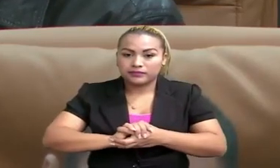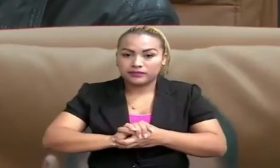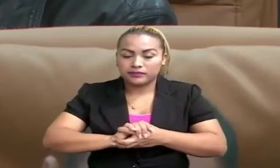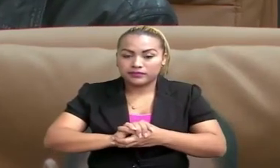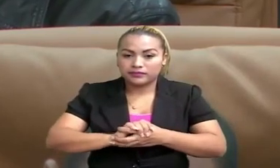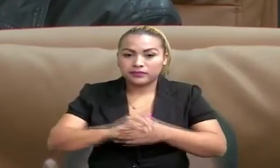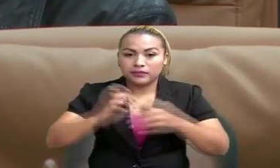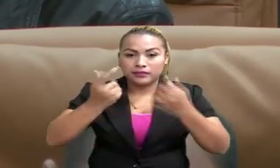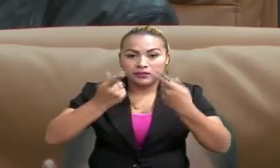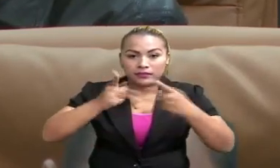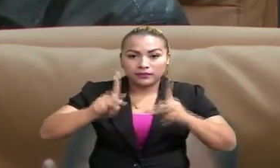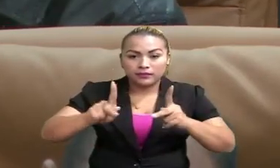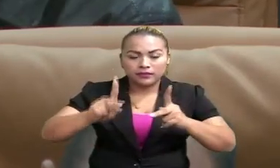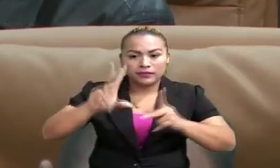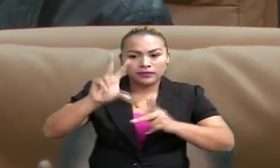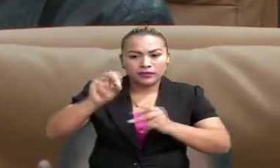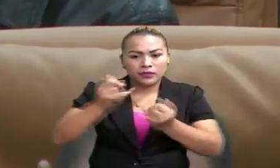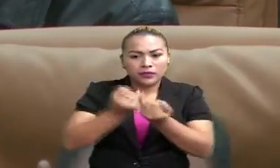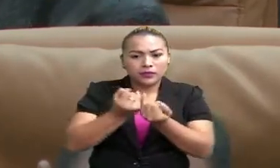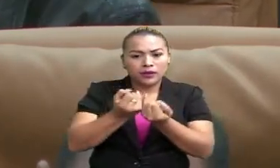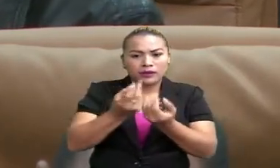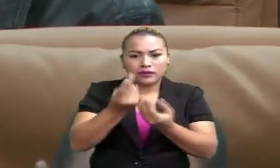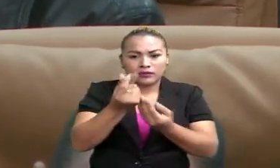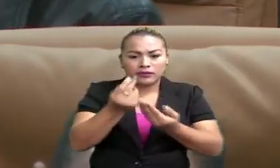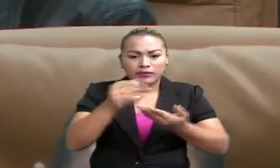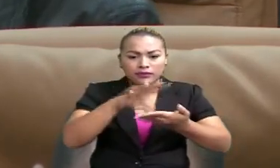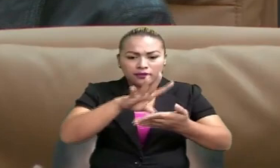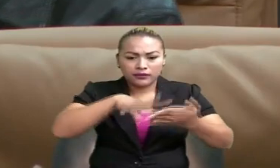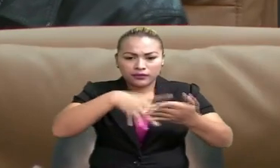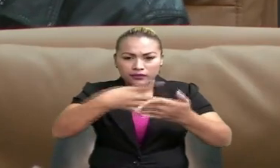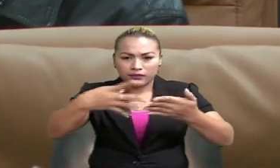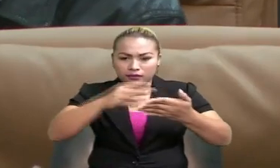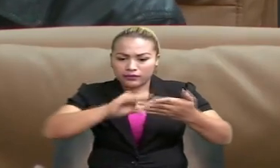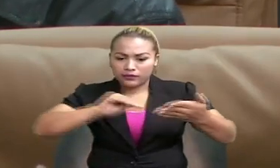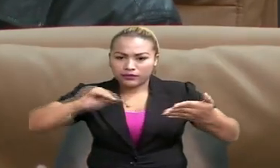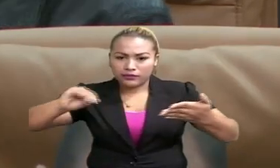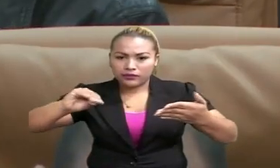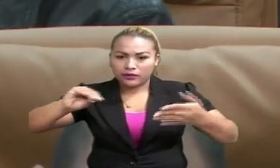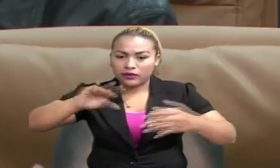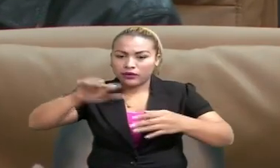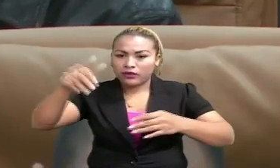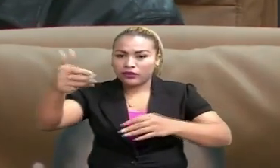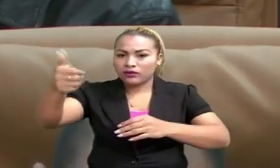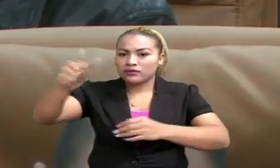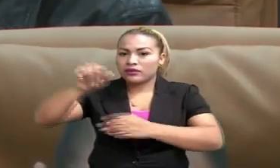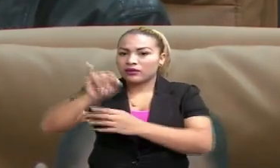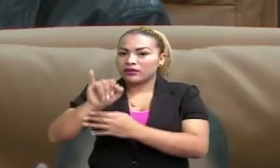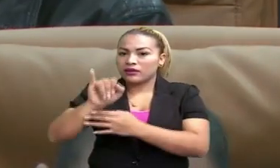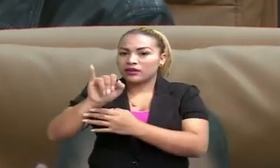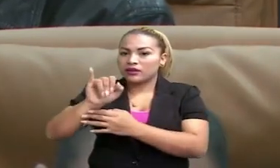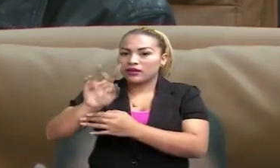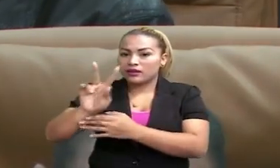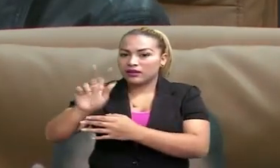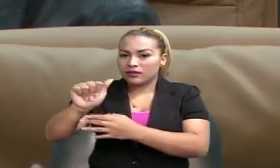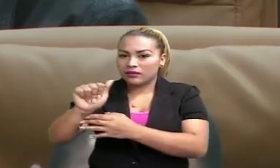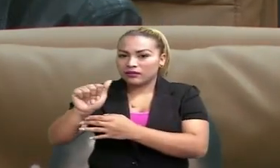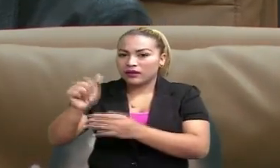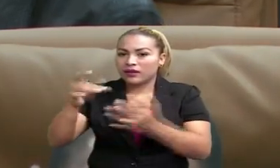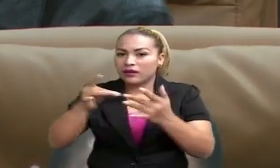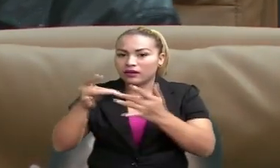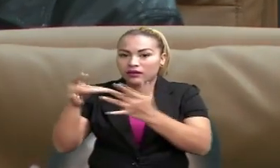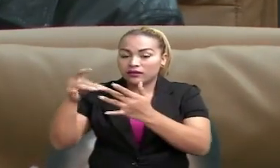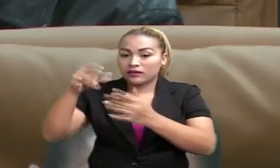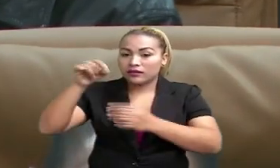Pero no estamos moviendo en un solo centavo el impuesto especial del